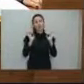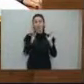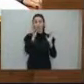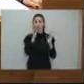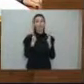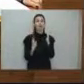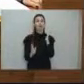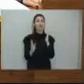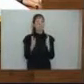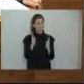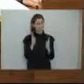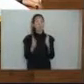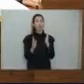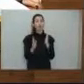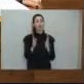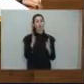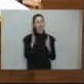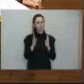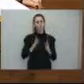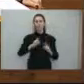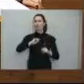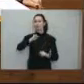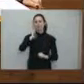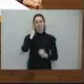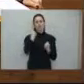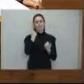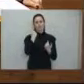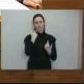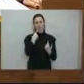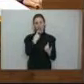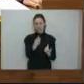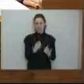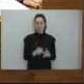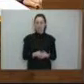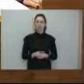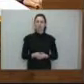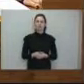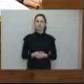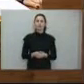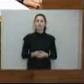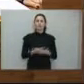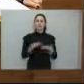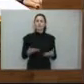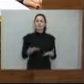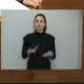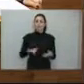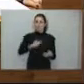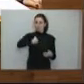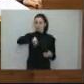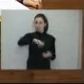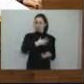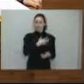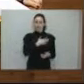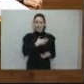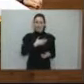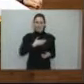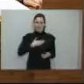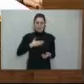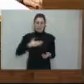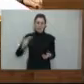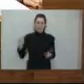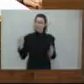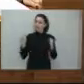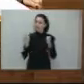tiempos de grandes dificultades. Y vamos a tratar de esquivar,